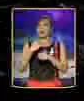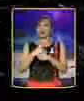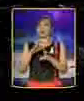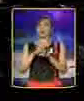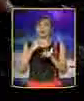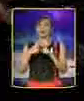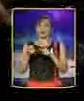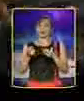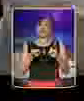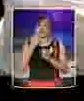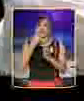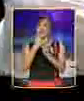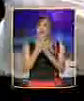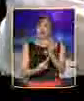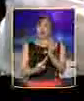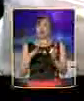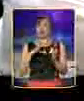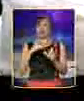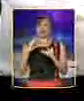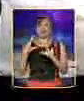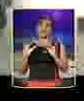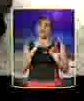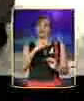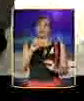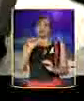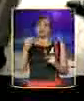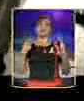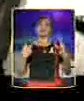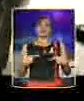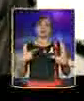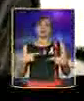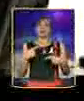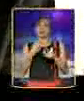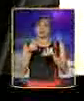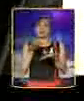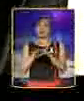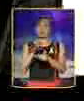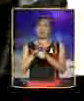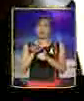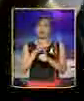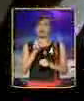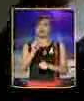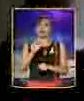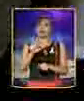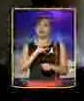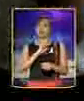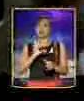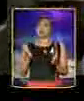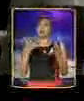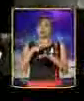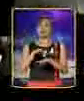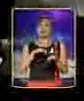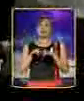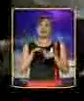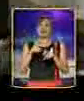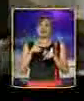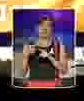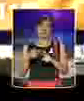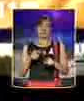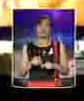puso en operación este programa. Se ha capacitado a 116 personas, de las cuales 75 se han reintegrado a su vida